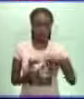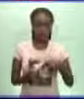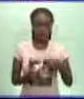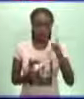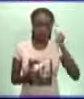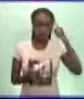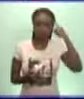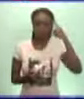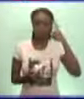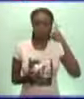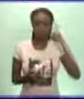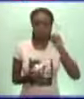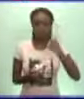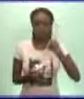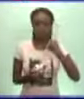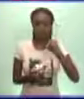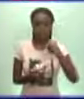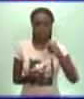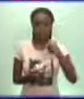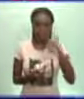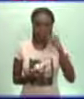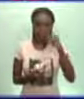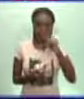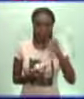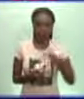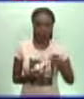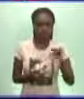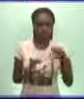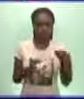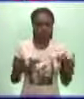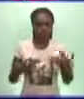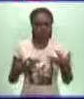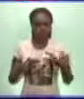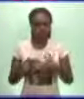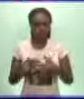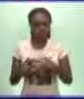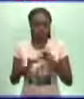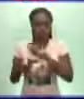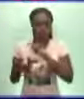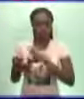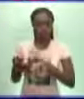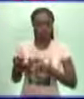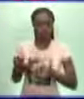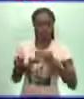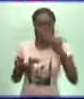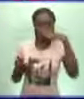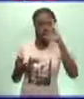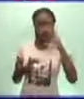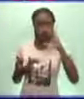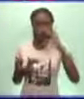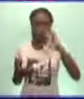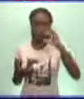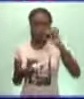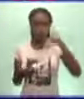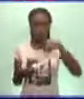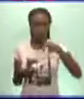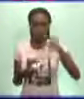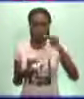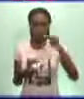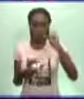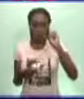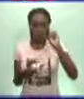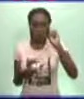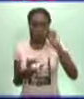plásticas. La obra que observan corresponde al pintor cubano Cosme Proenza y fue inspirada